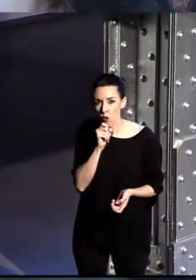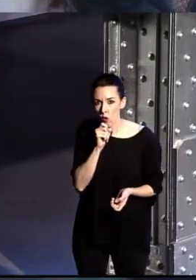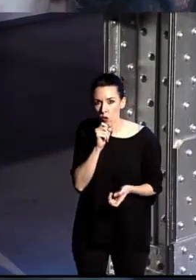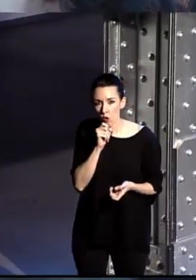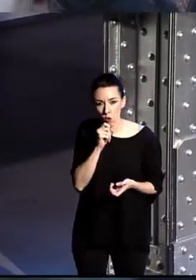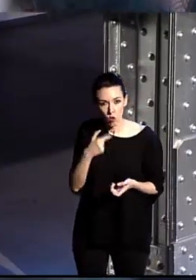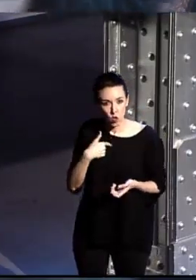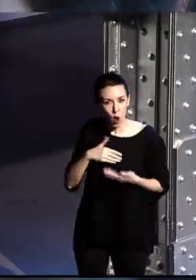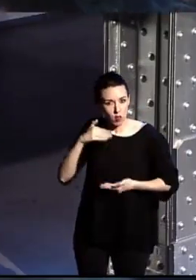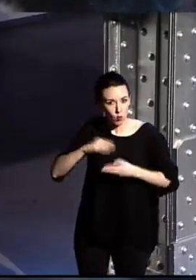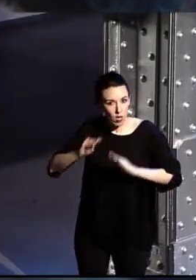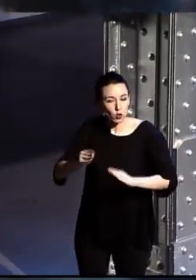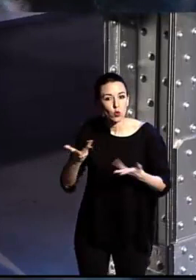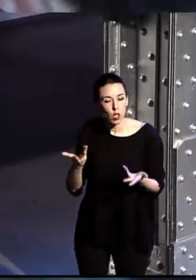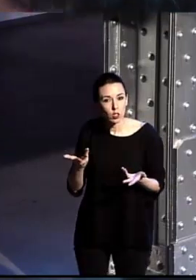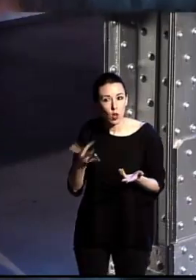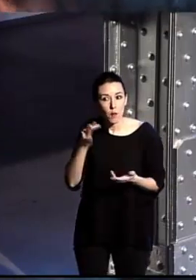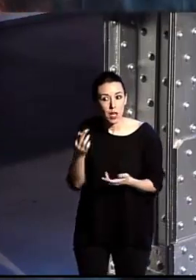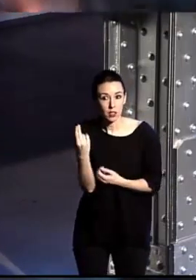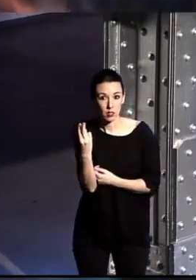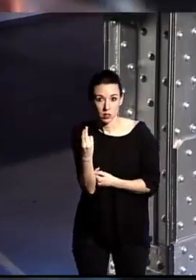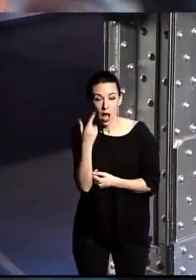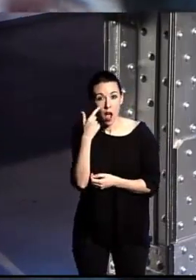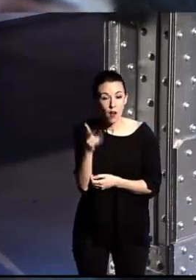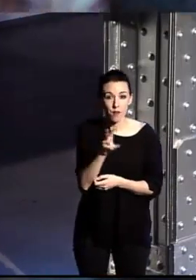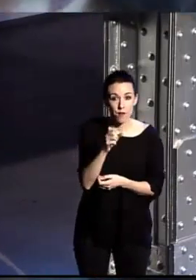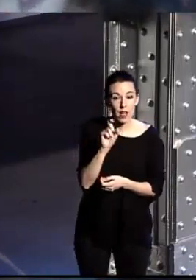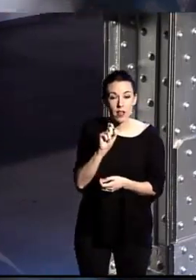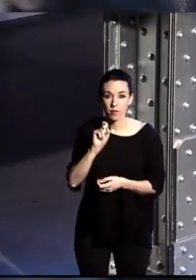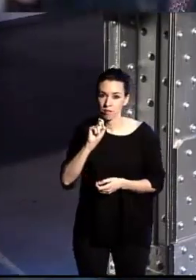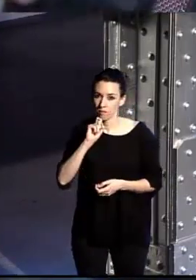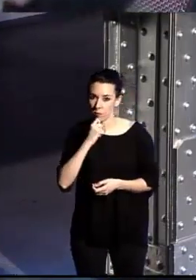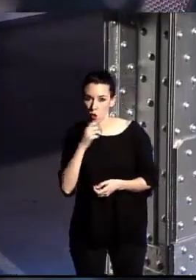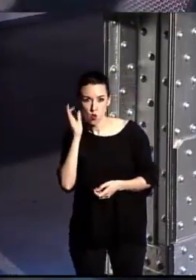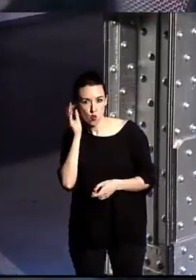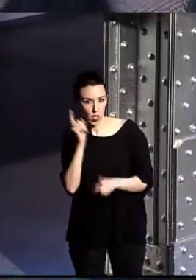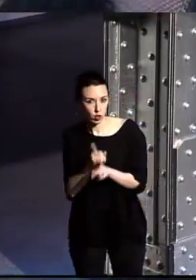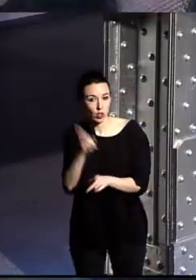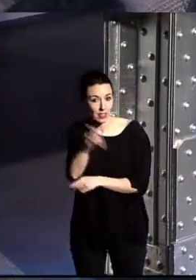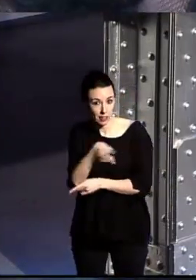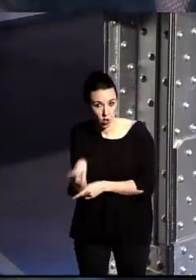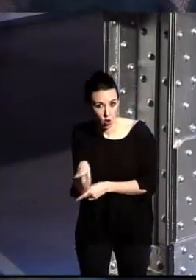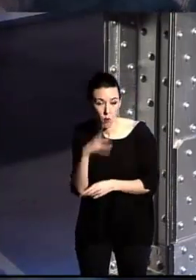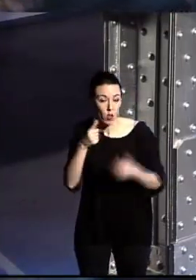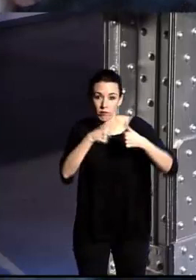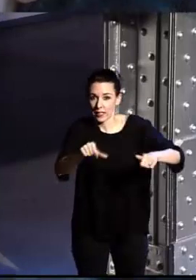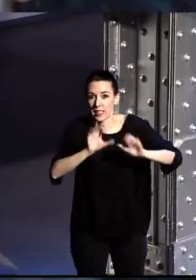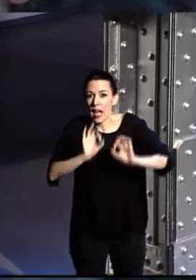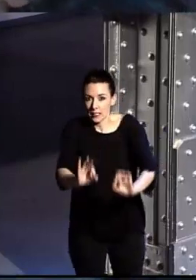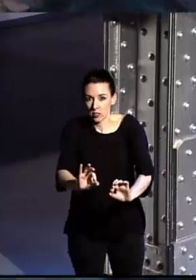cualidades tenían y la que venía aparejada, si Verne era un misógino, porque es una de las etiquetas que enseguida se le coloca.